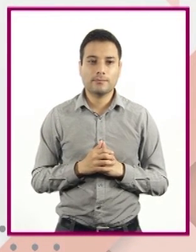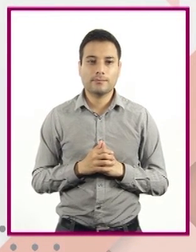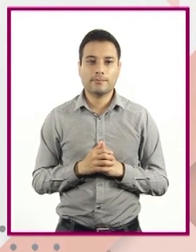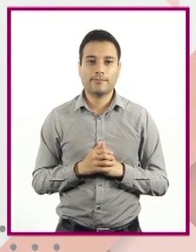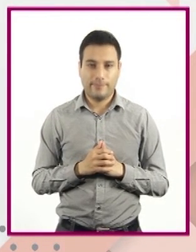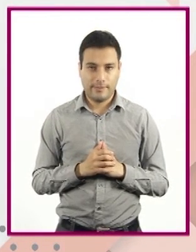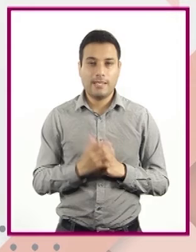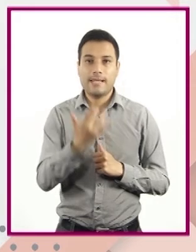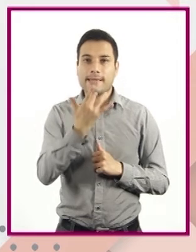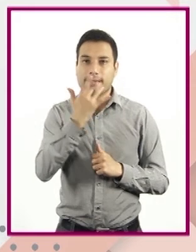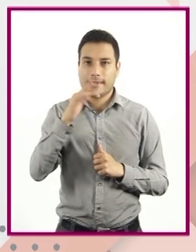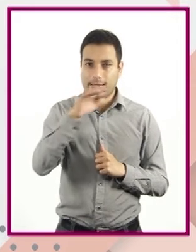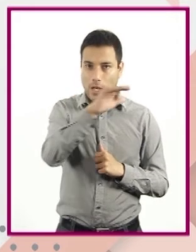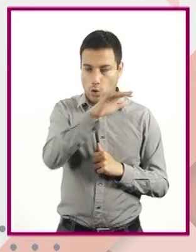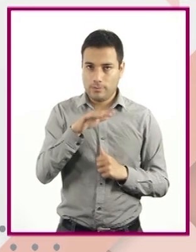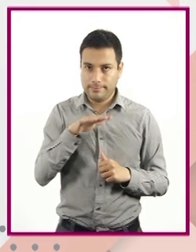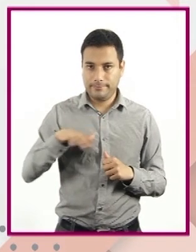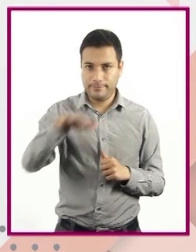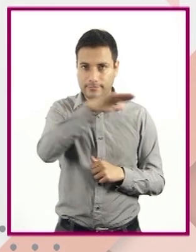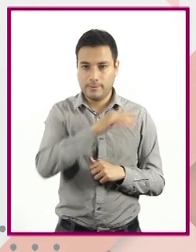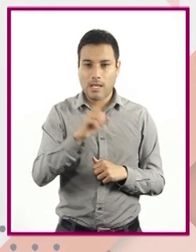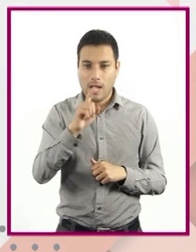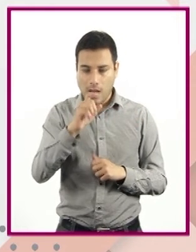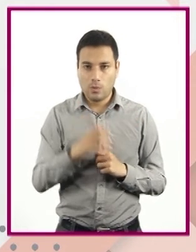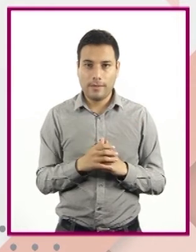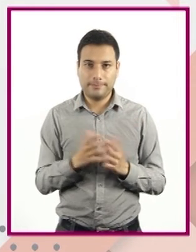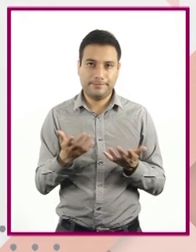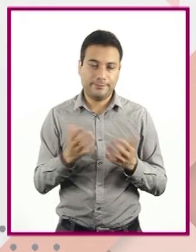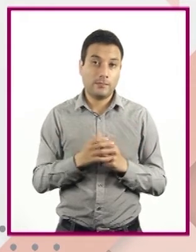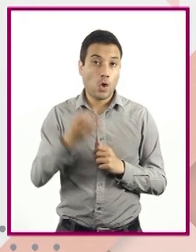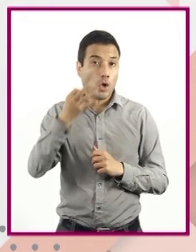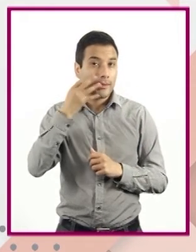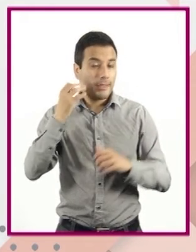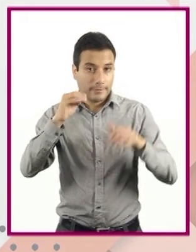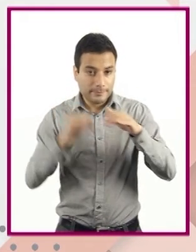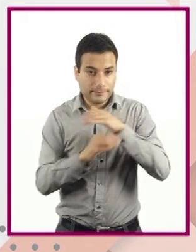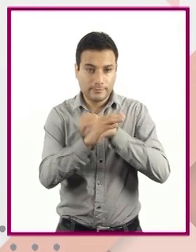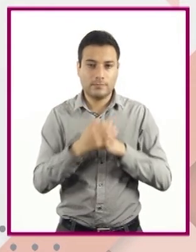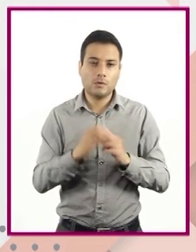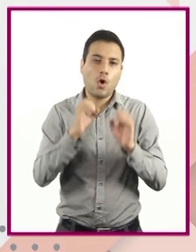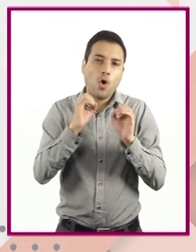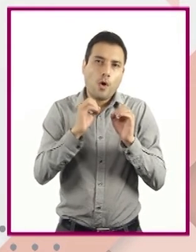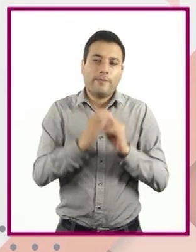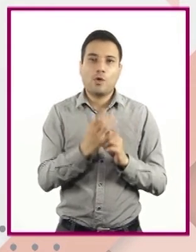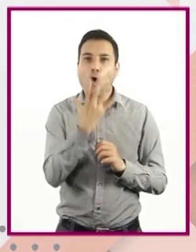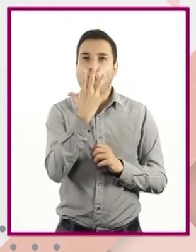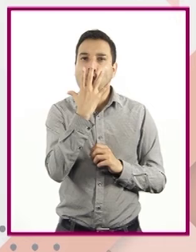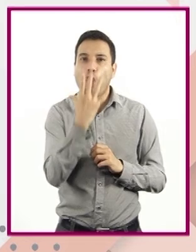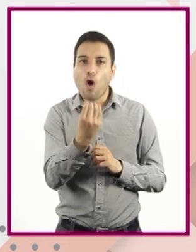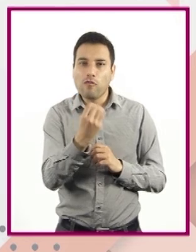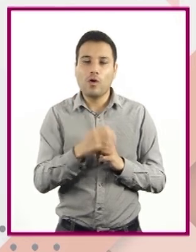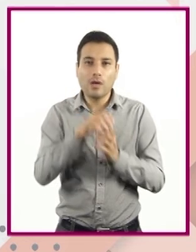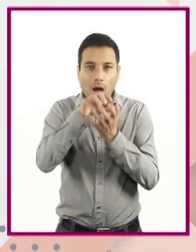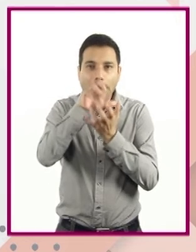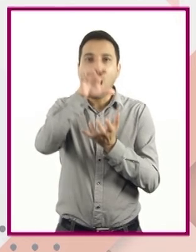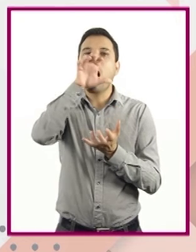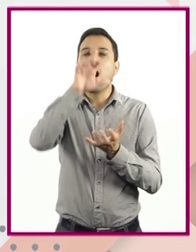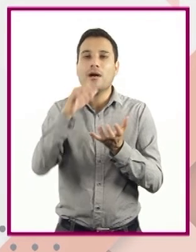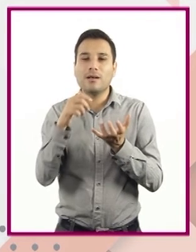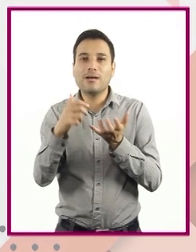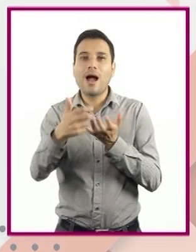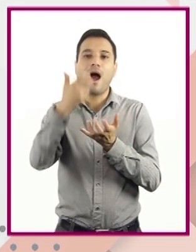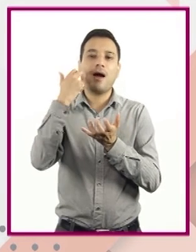tigre, puede traducirse con meterse en la boca del lobo o meterse en un lugar de mala muerte. O